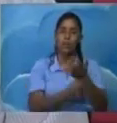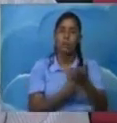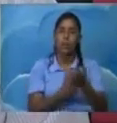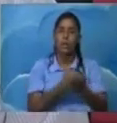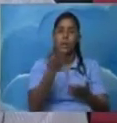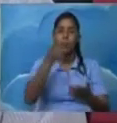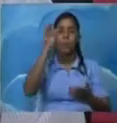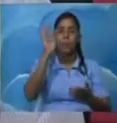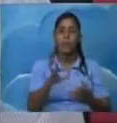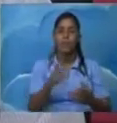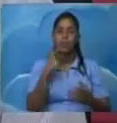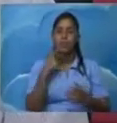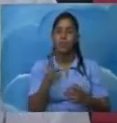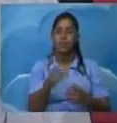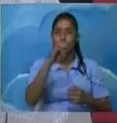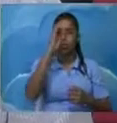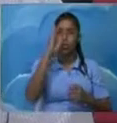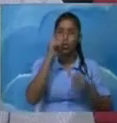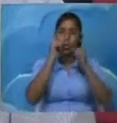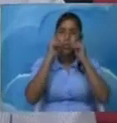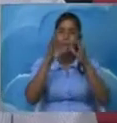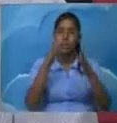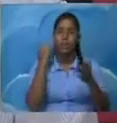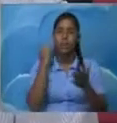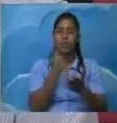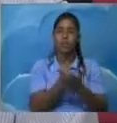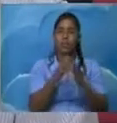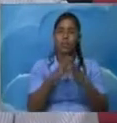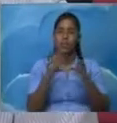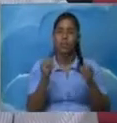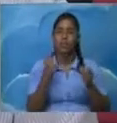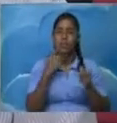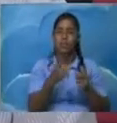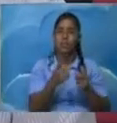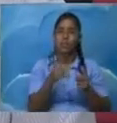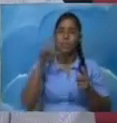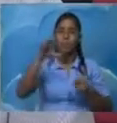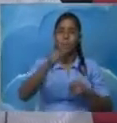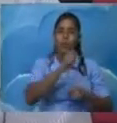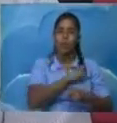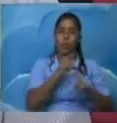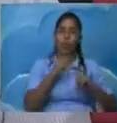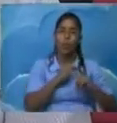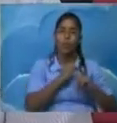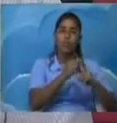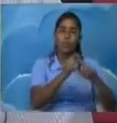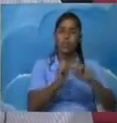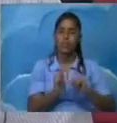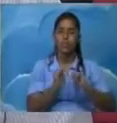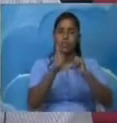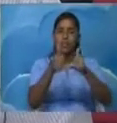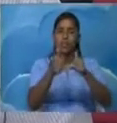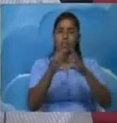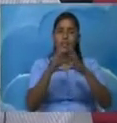pastor bautista, que Dios lo bendiga. Amén. Él tomó como iniciativa